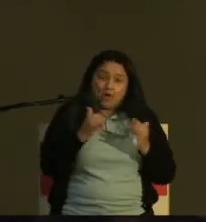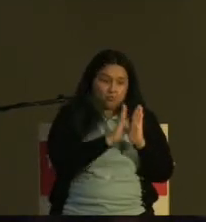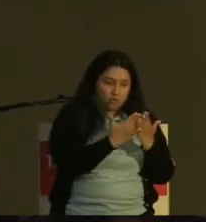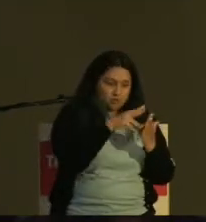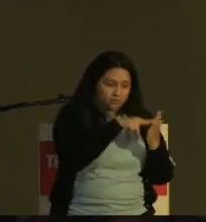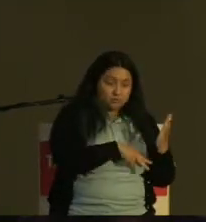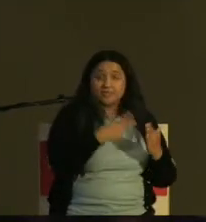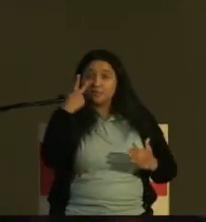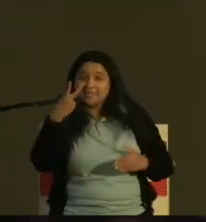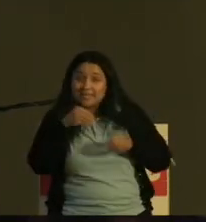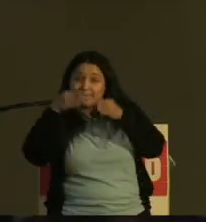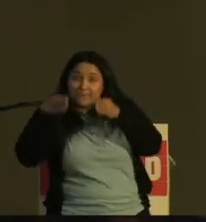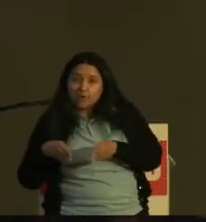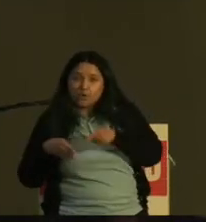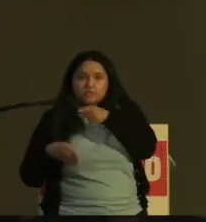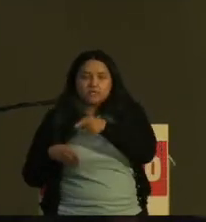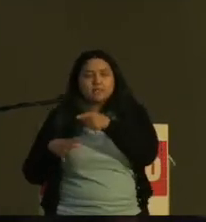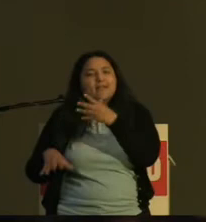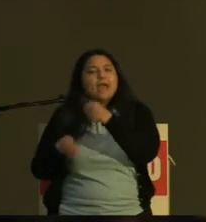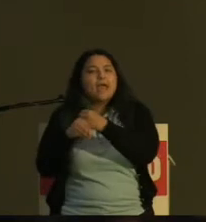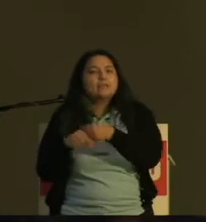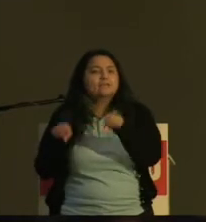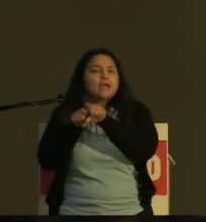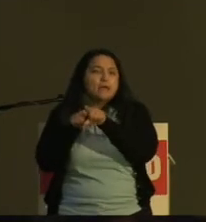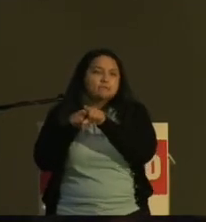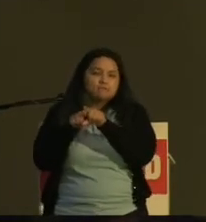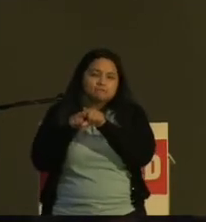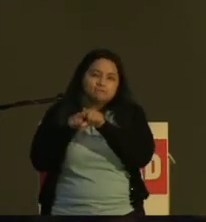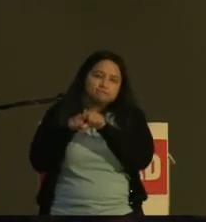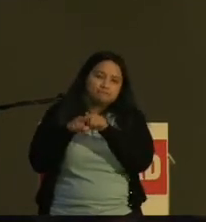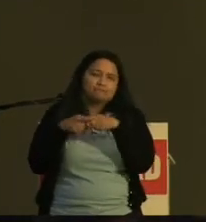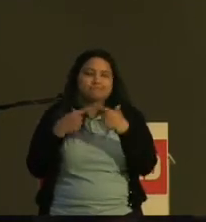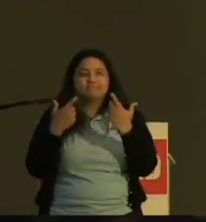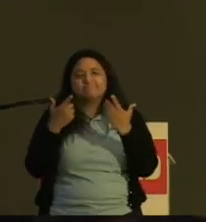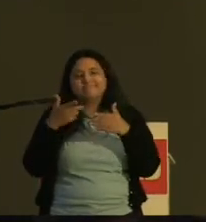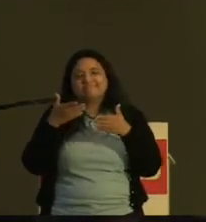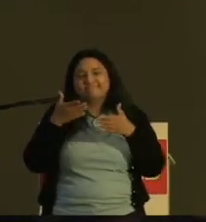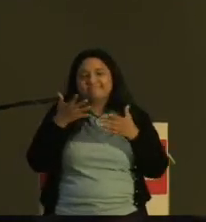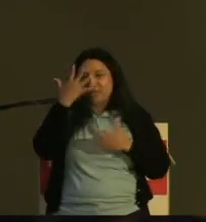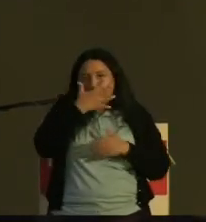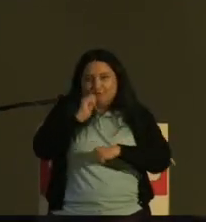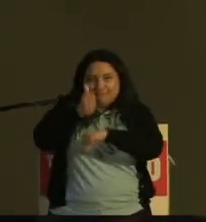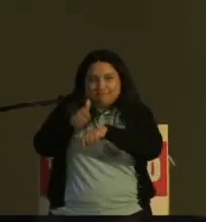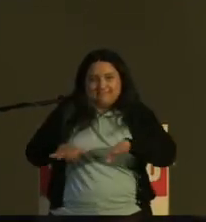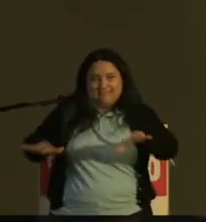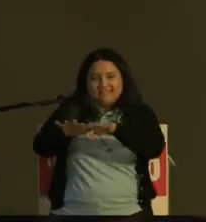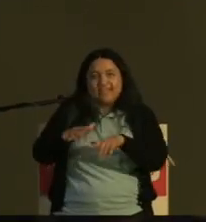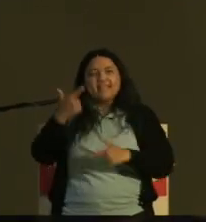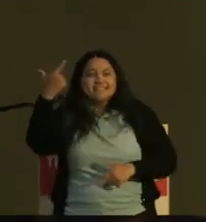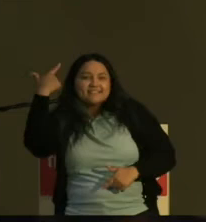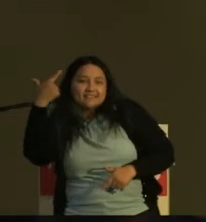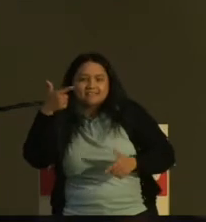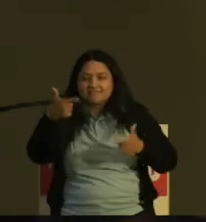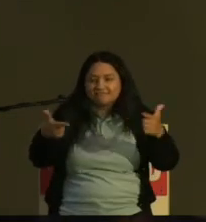y siempre ponen la misma escenografía, ¿no? Ponen una secadora de pelo, una pecera, y es como obvio